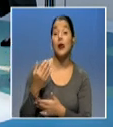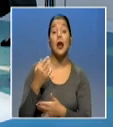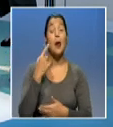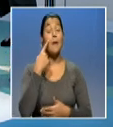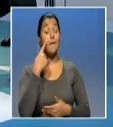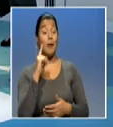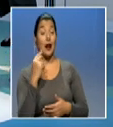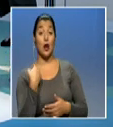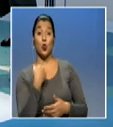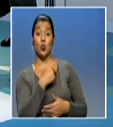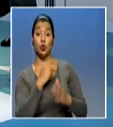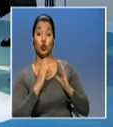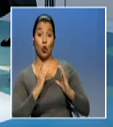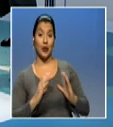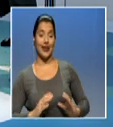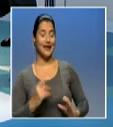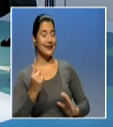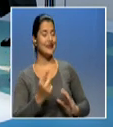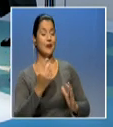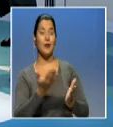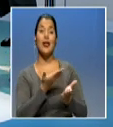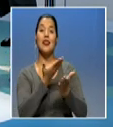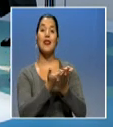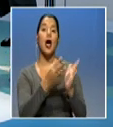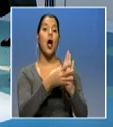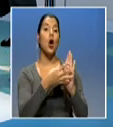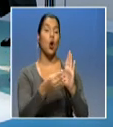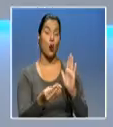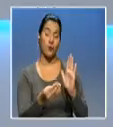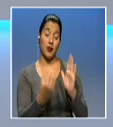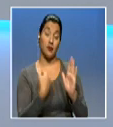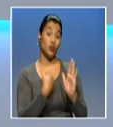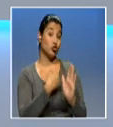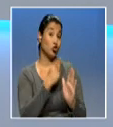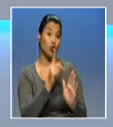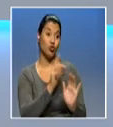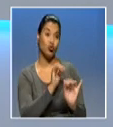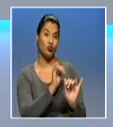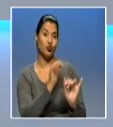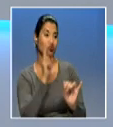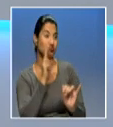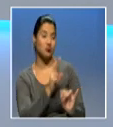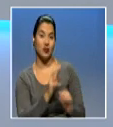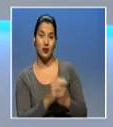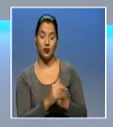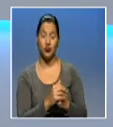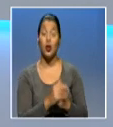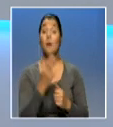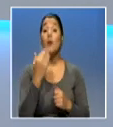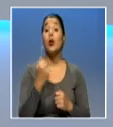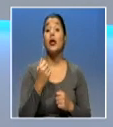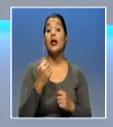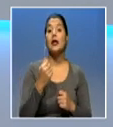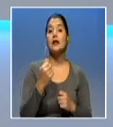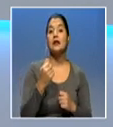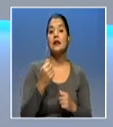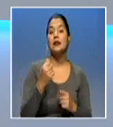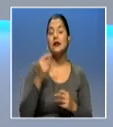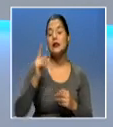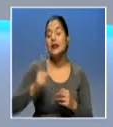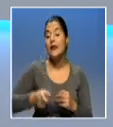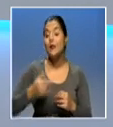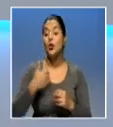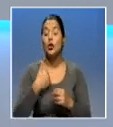les entregan copias. Nosotros no estuvimos en ese momento, porque habría que tener el divino don de la ubicuidad